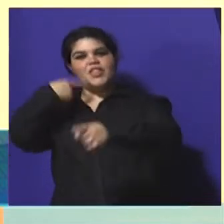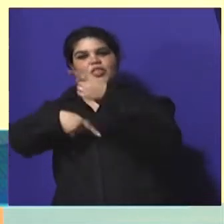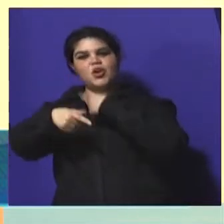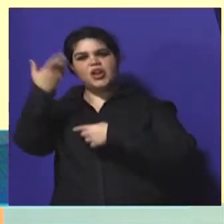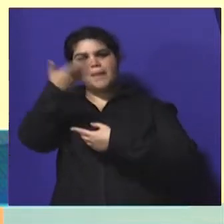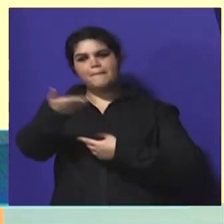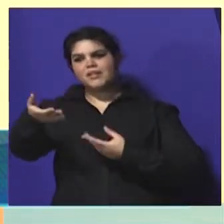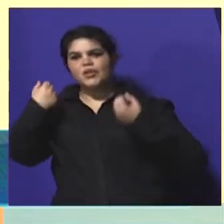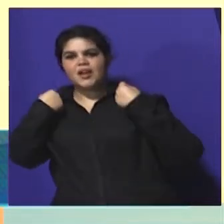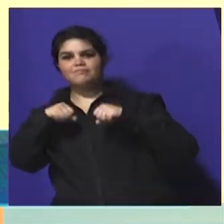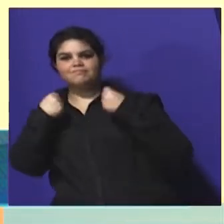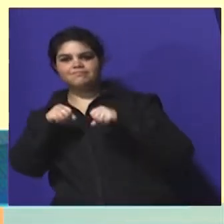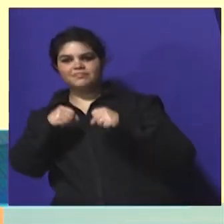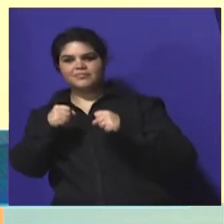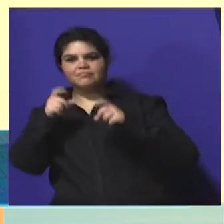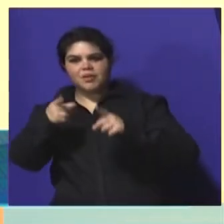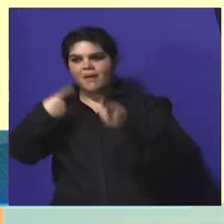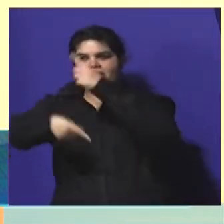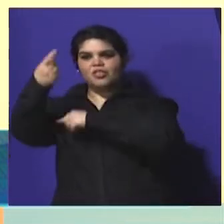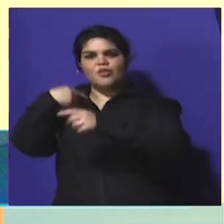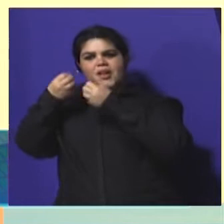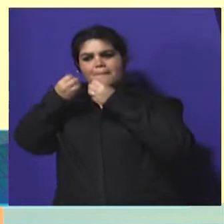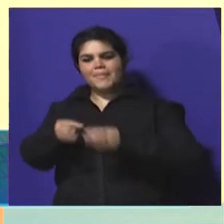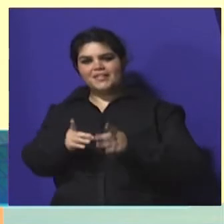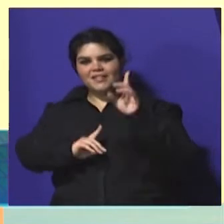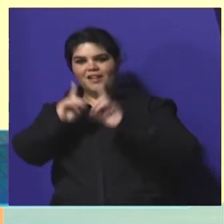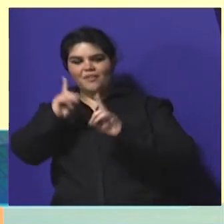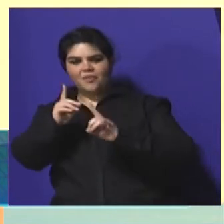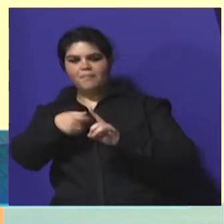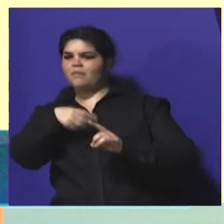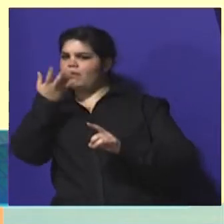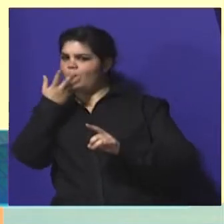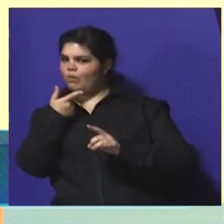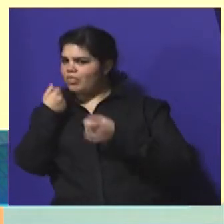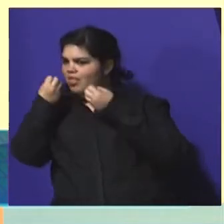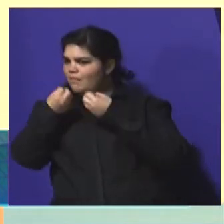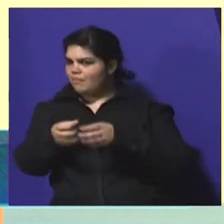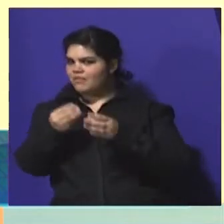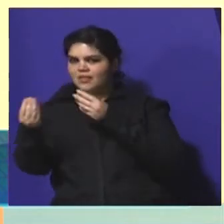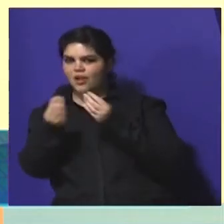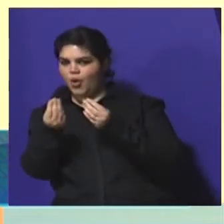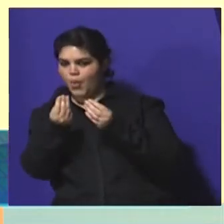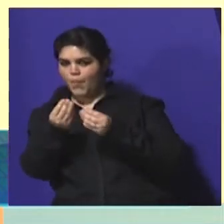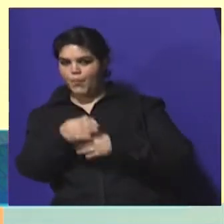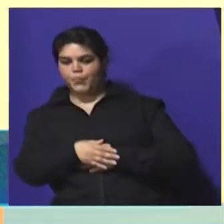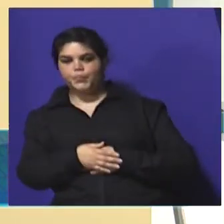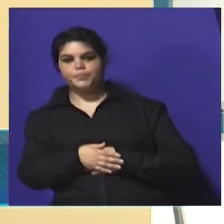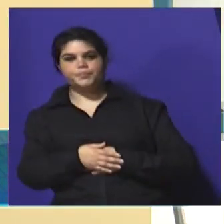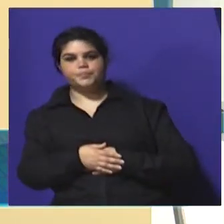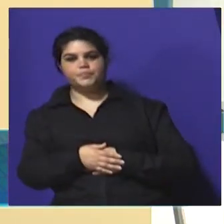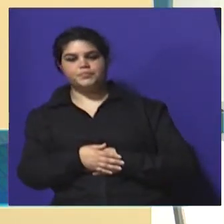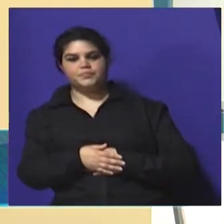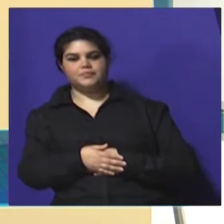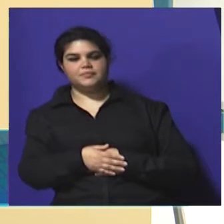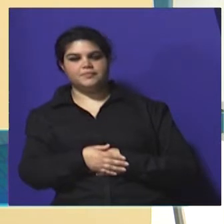y como toda historia tiene un comienzo me gustaría empezar por el inicio de su carrera como triatlonista el